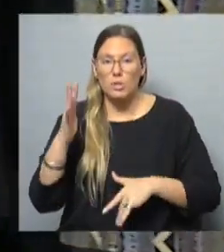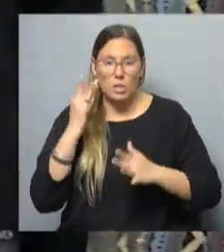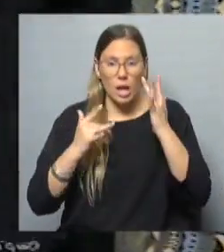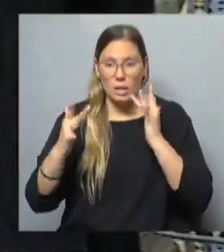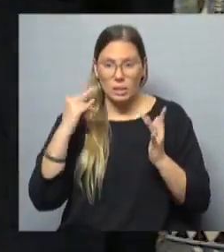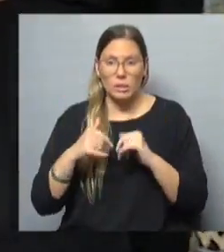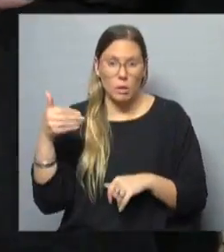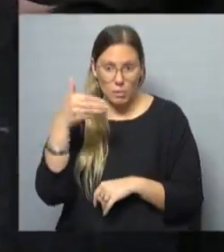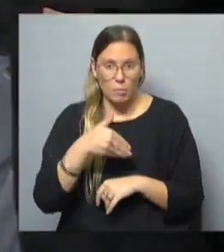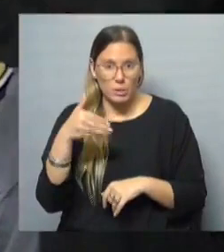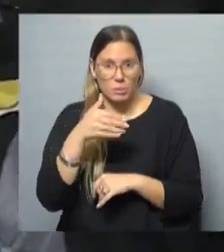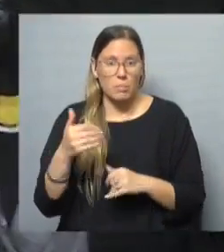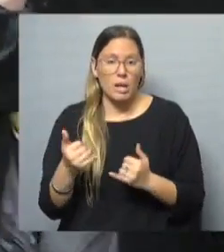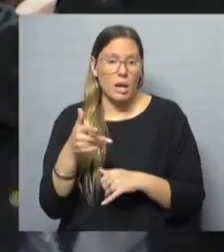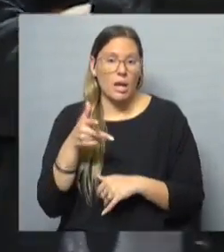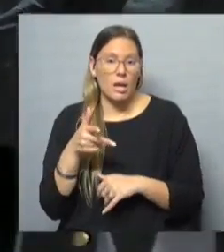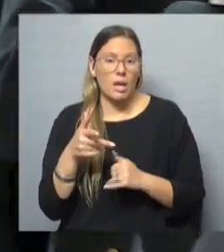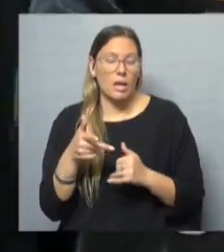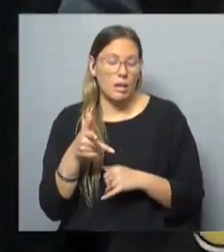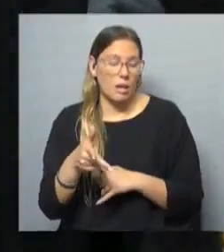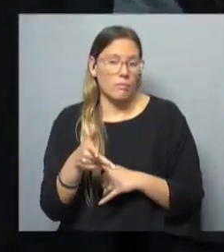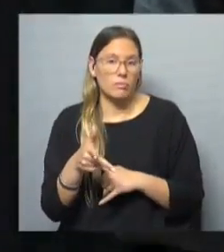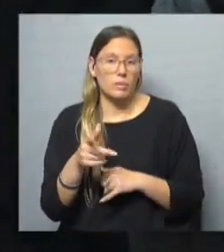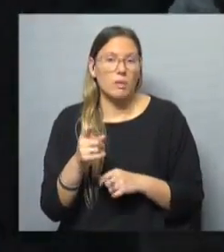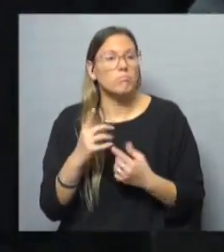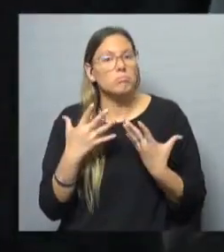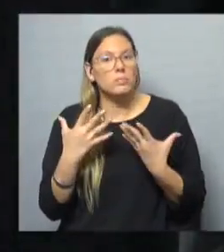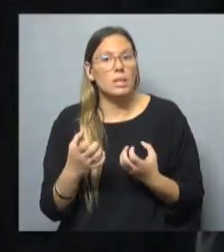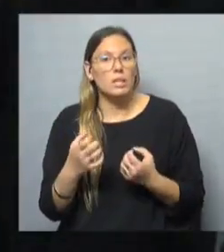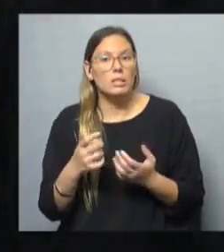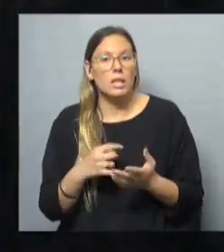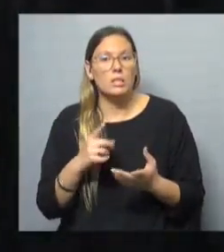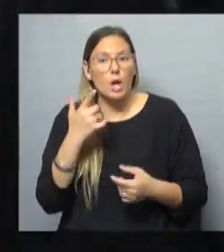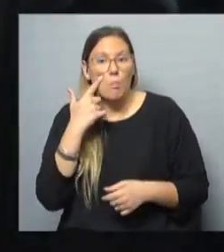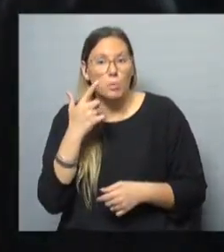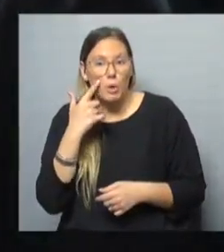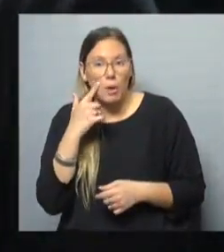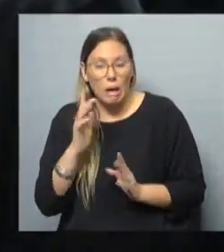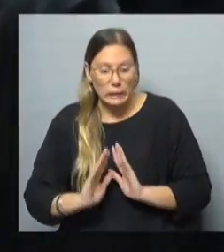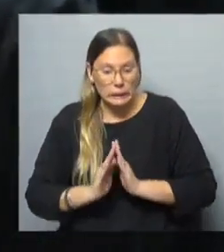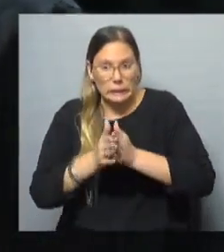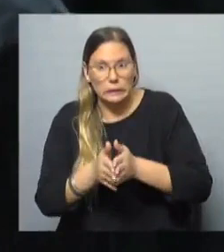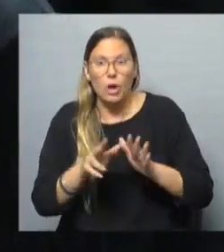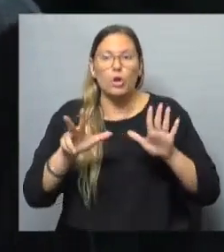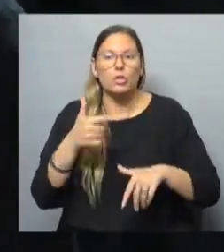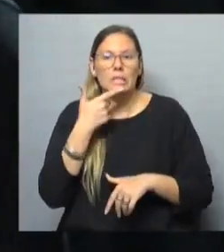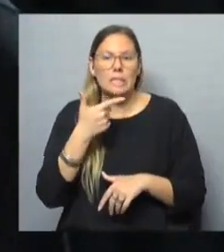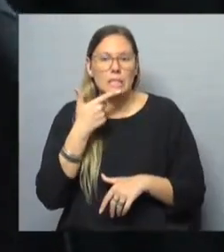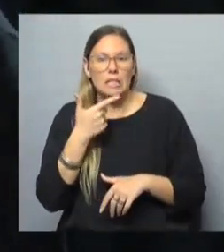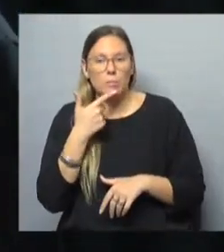que puedan participar el día de la fecha, fue que, bueno, que decidí tomar ese salto al vacío, ese piscinazo, y el 8 de septiembre